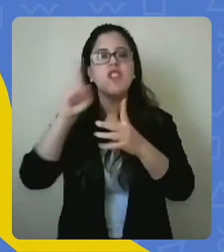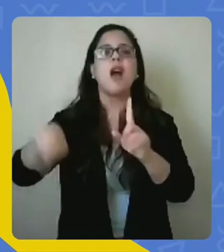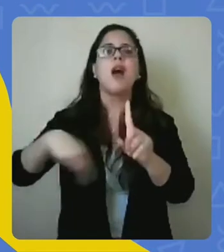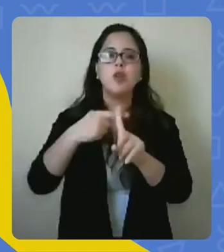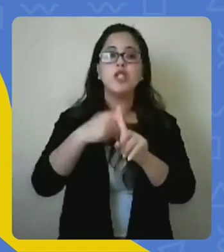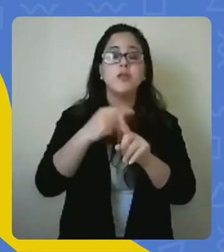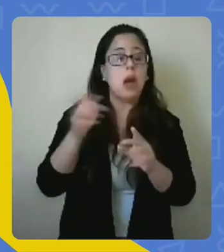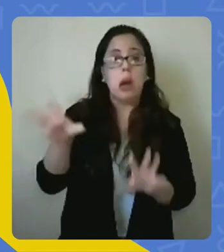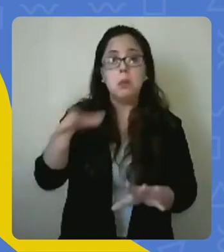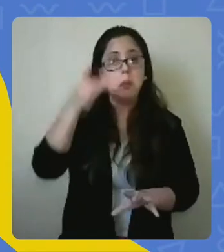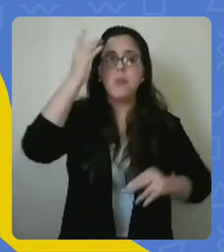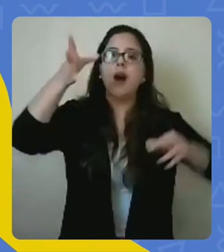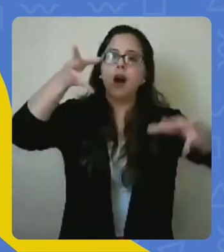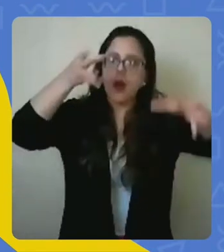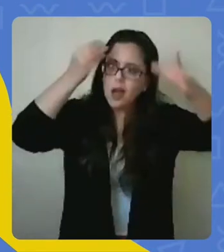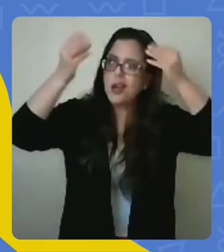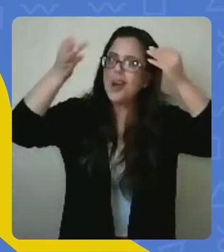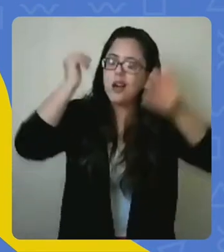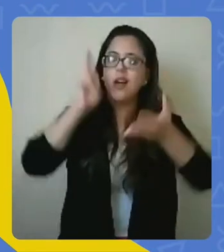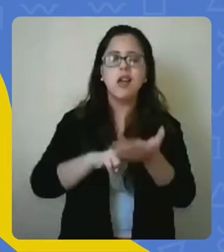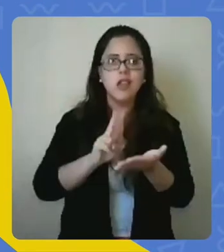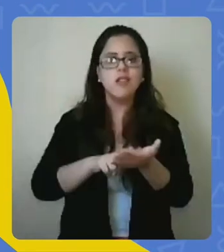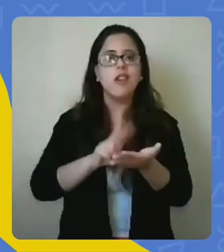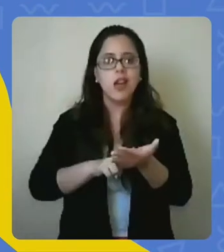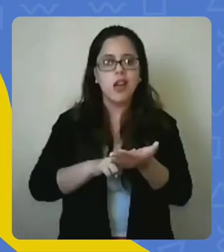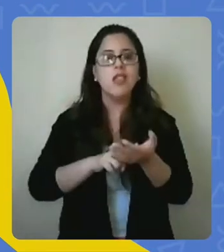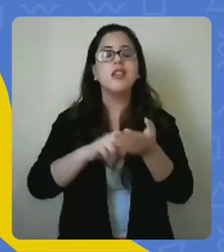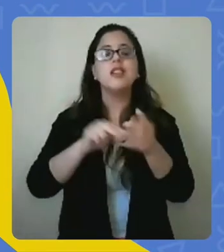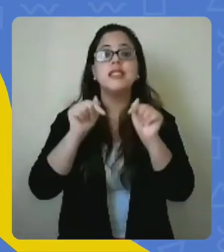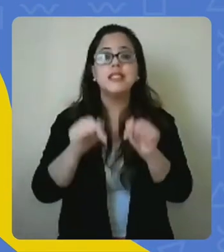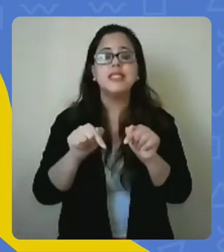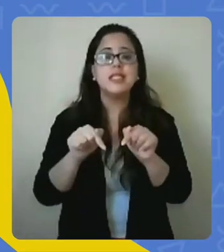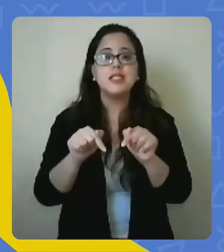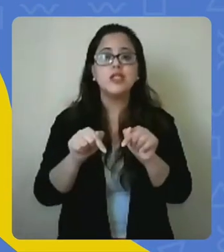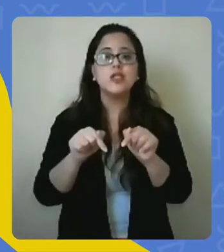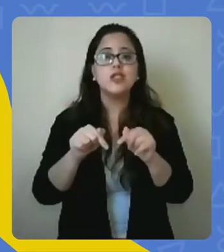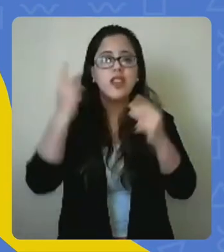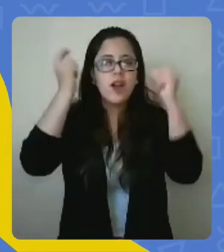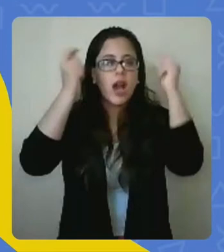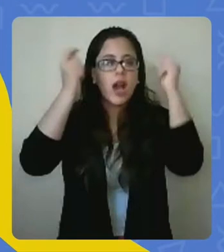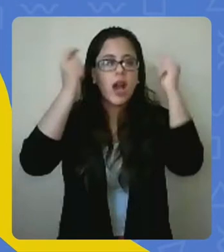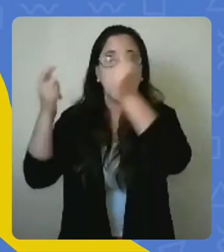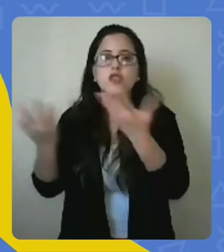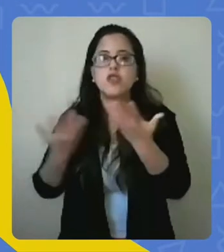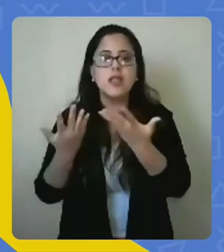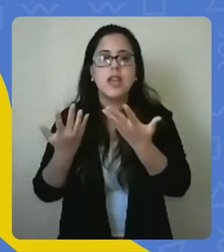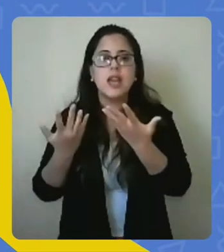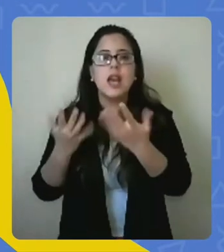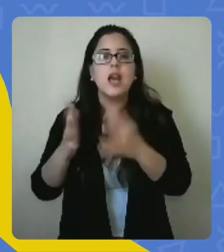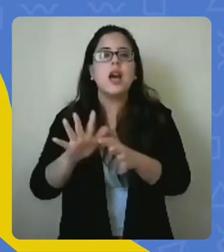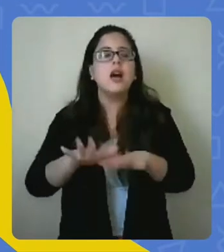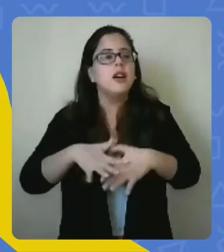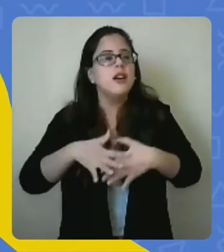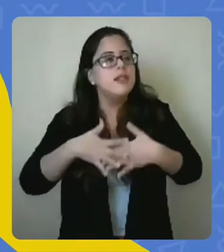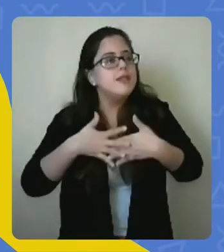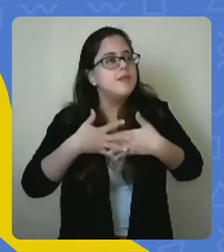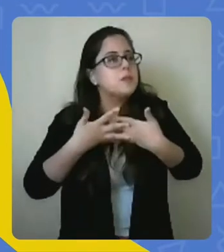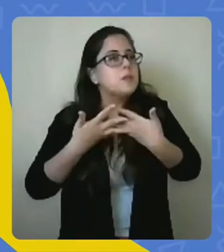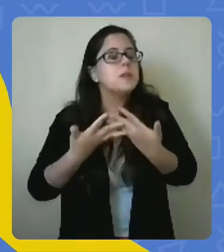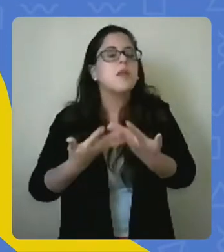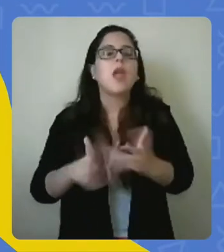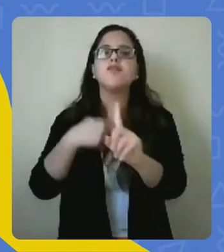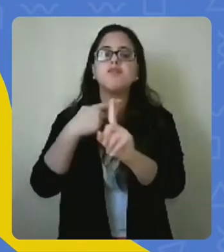estoy aprendiendo y va generando como esta sensación agradable de